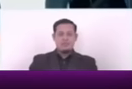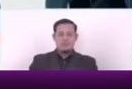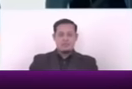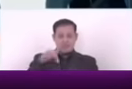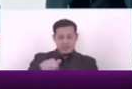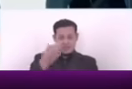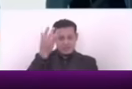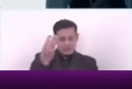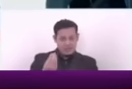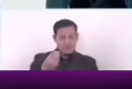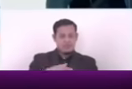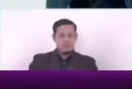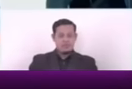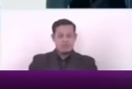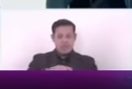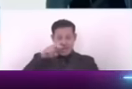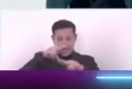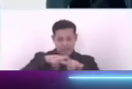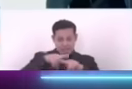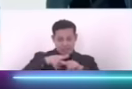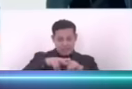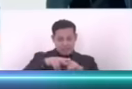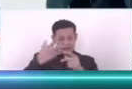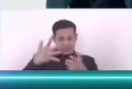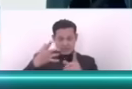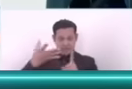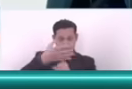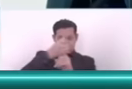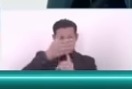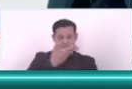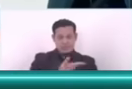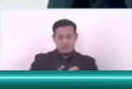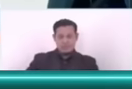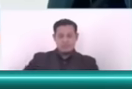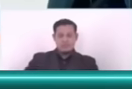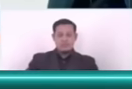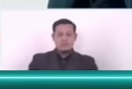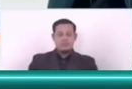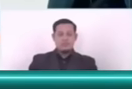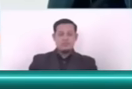ese día arena ya tiene presidente